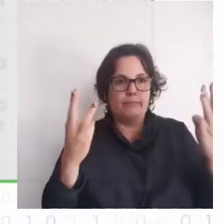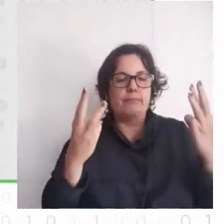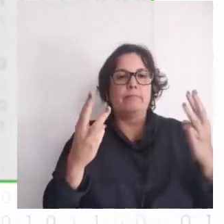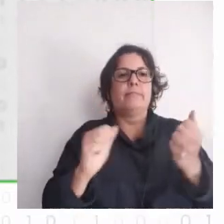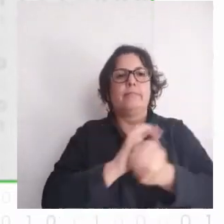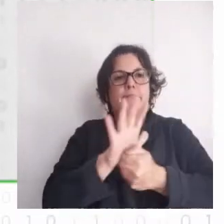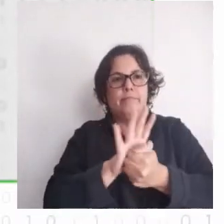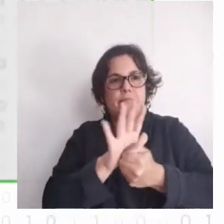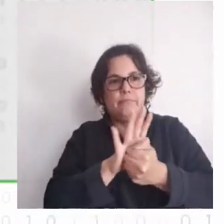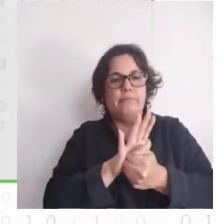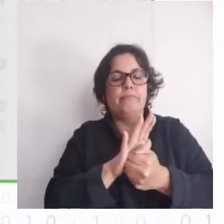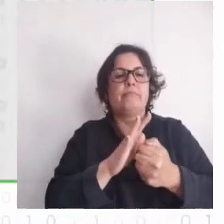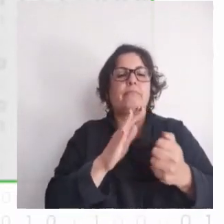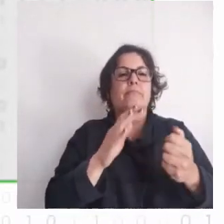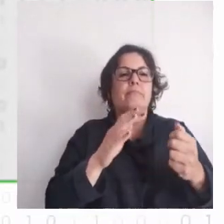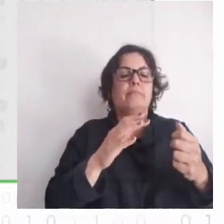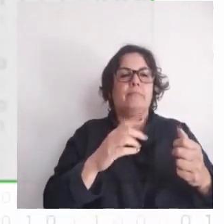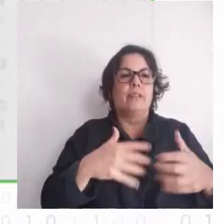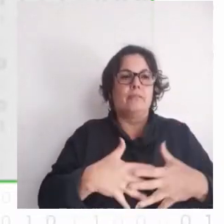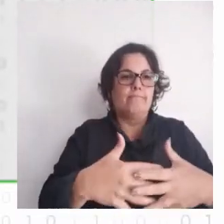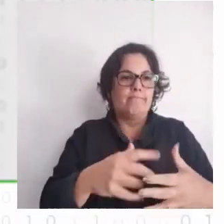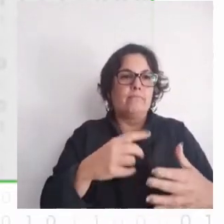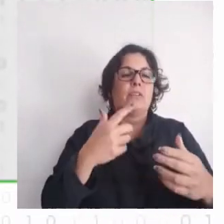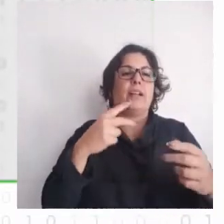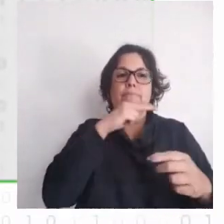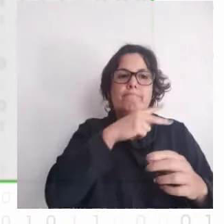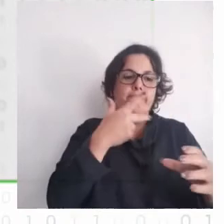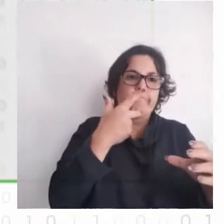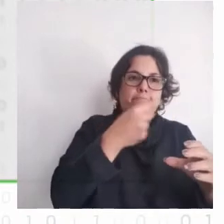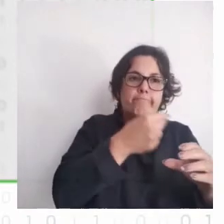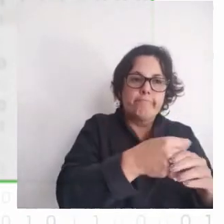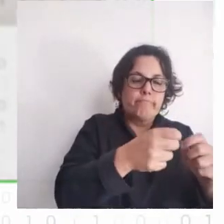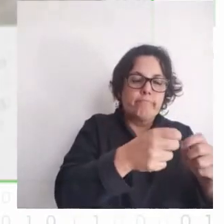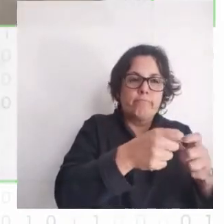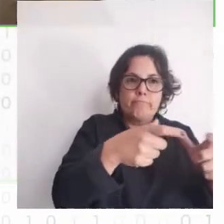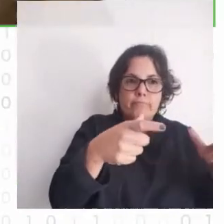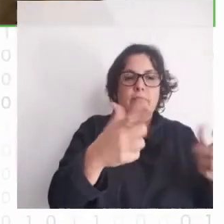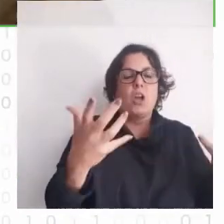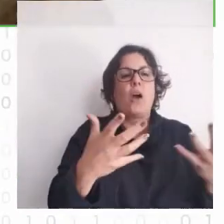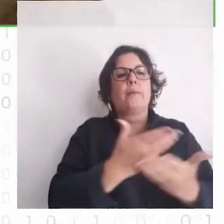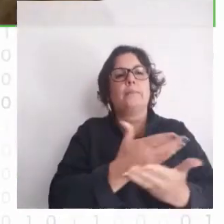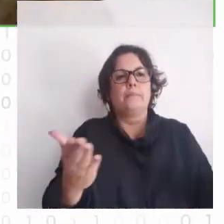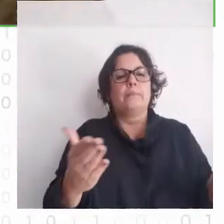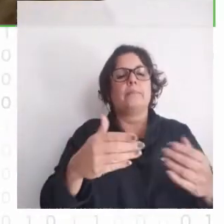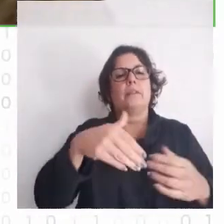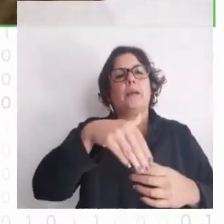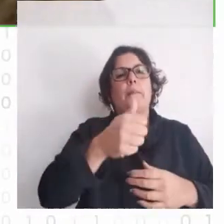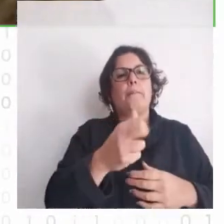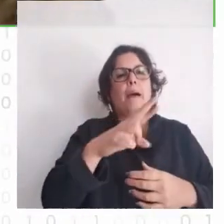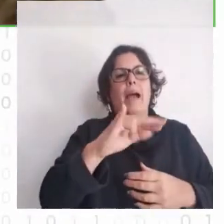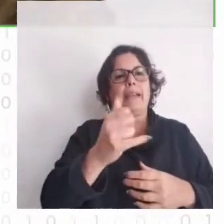pandemia y la fecundación in vitro. Y ahora continuamos con la presentación de la doctora María Inés